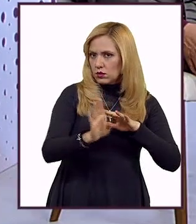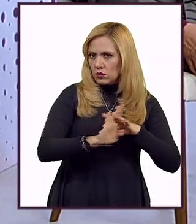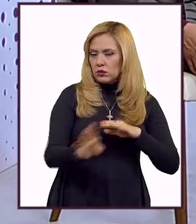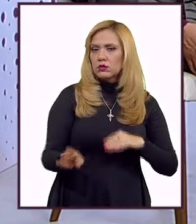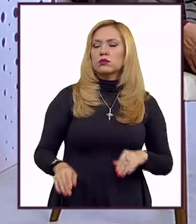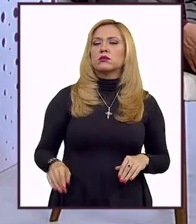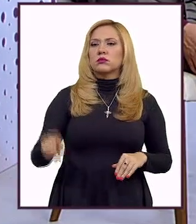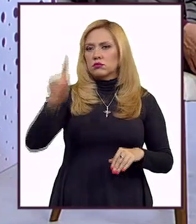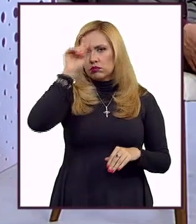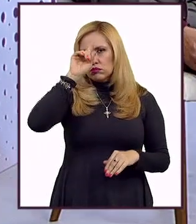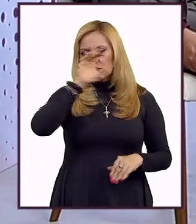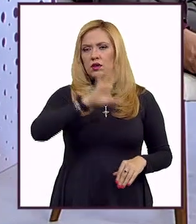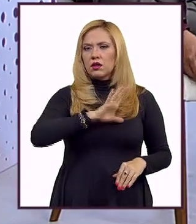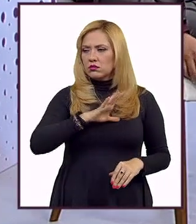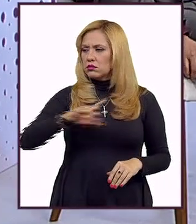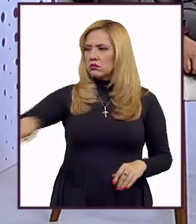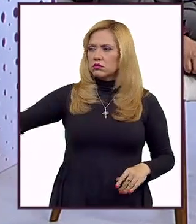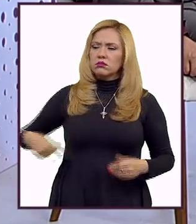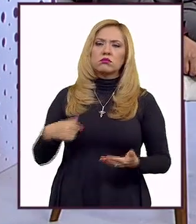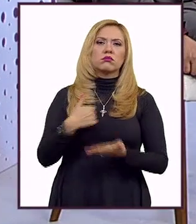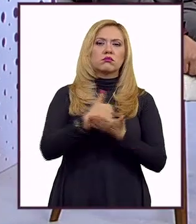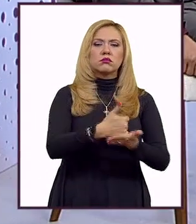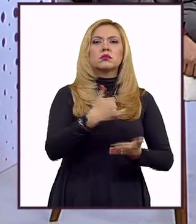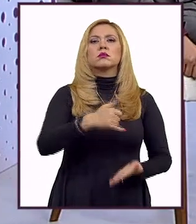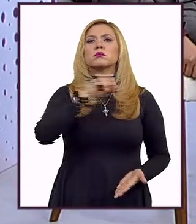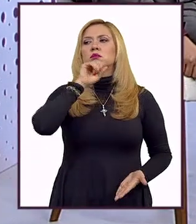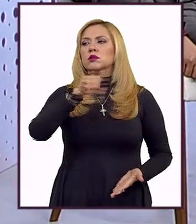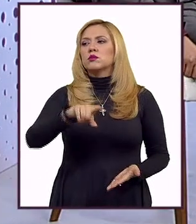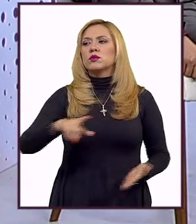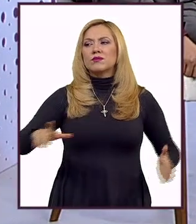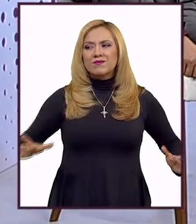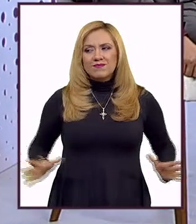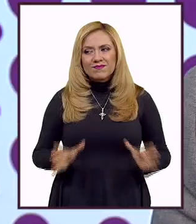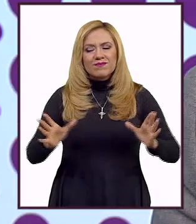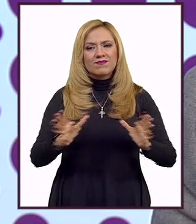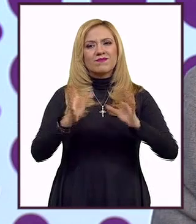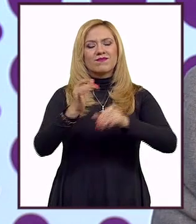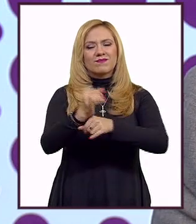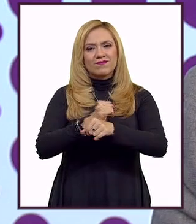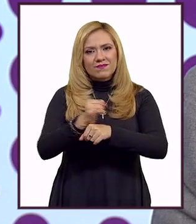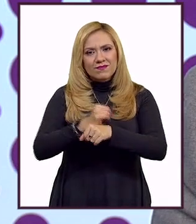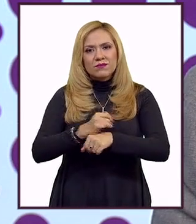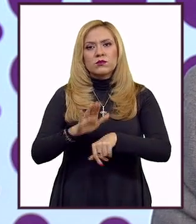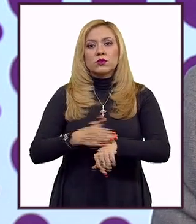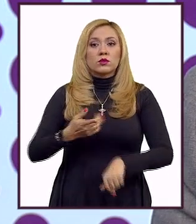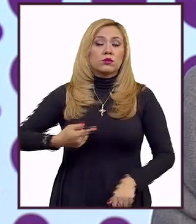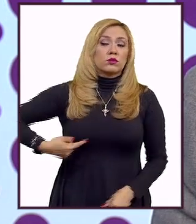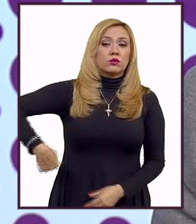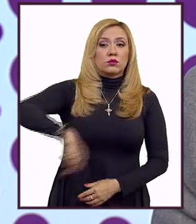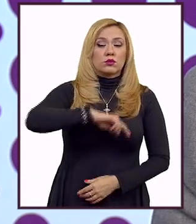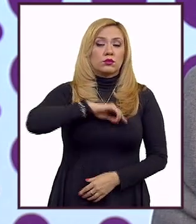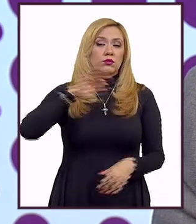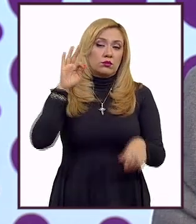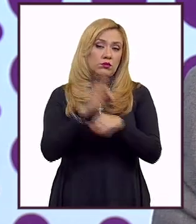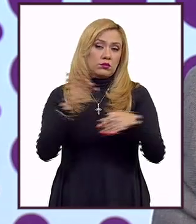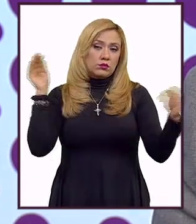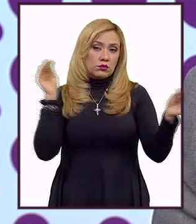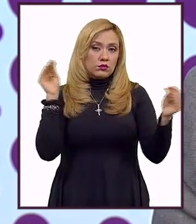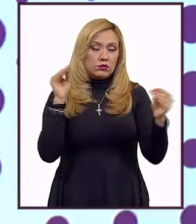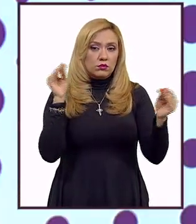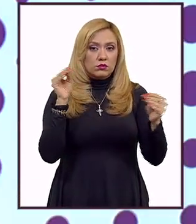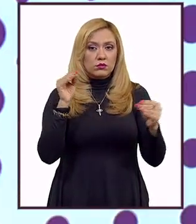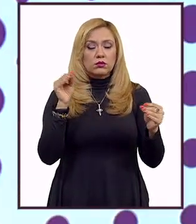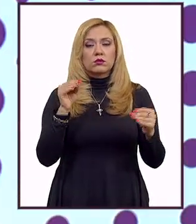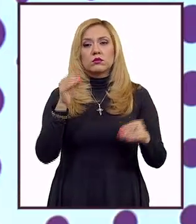nuestros asesores y asesoras públicas, pero también impulsar estas investigaciones, porque para nosotros en la defensa penal, como se hablará